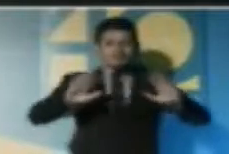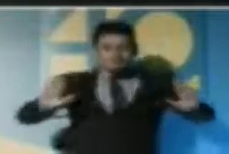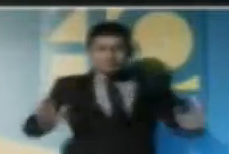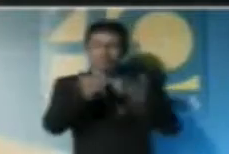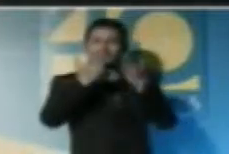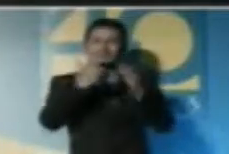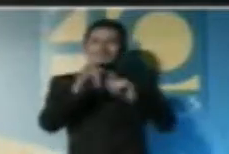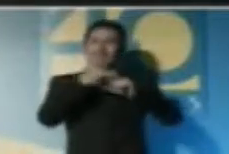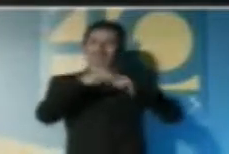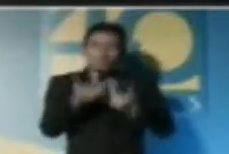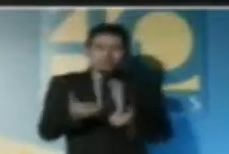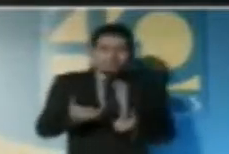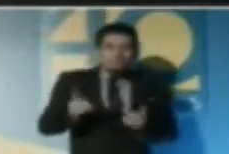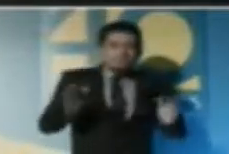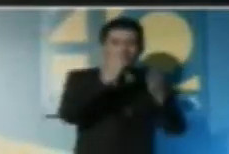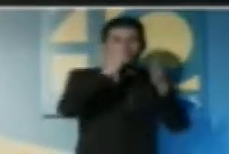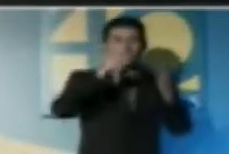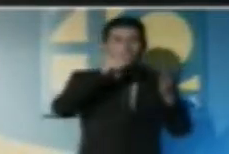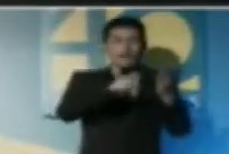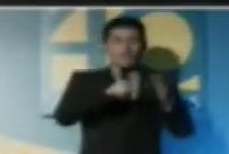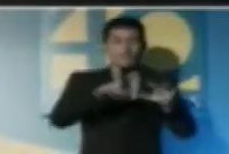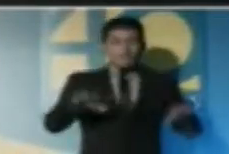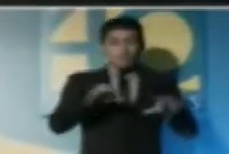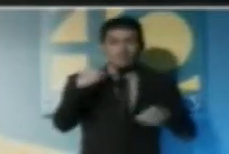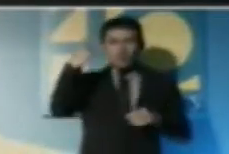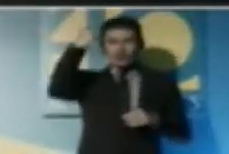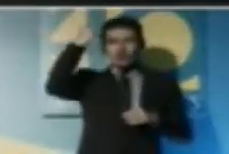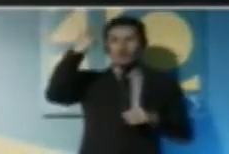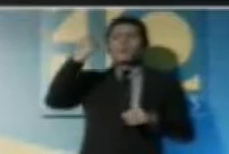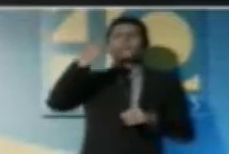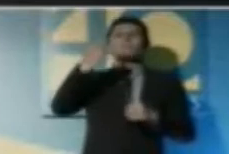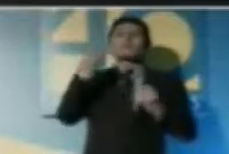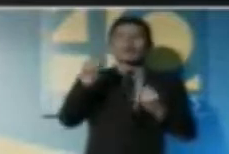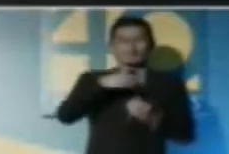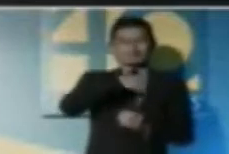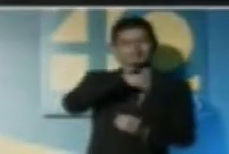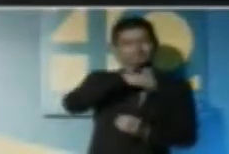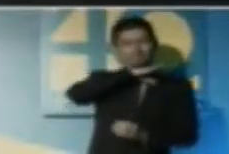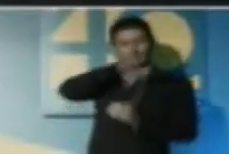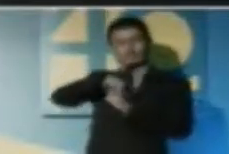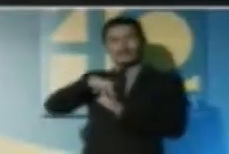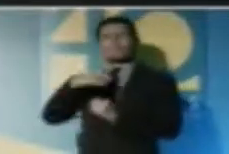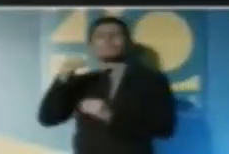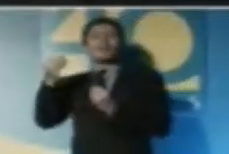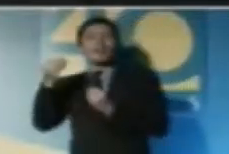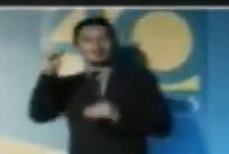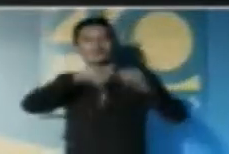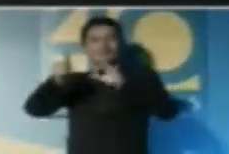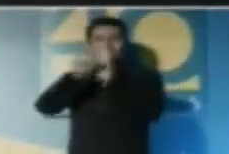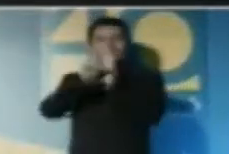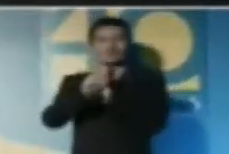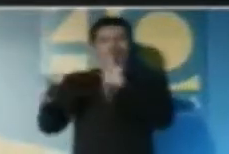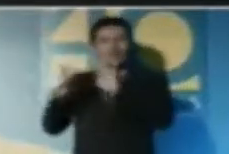Incentivos para que la mejor opción de los políticos sea elegirse para crear las leyes más efectivas para todos